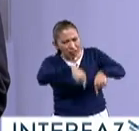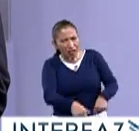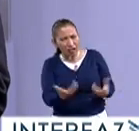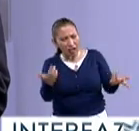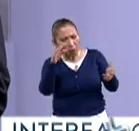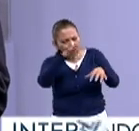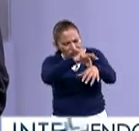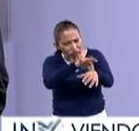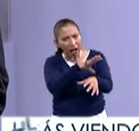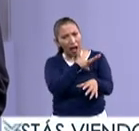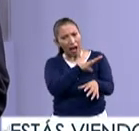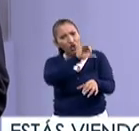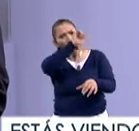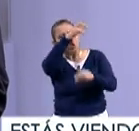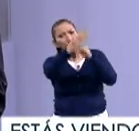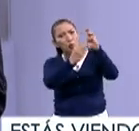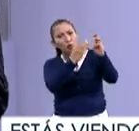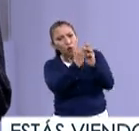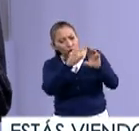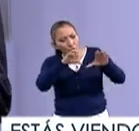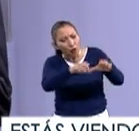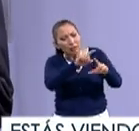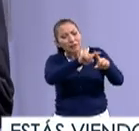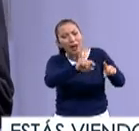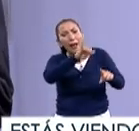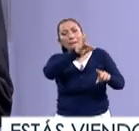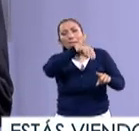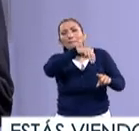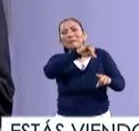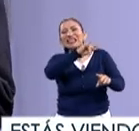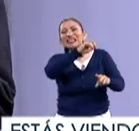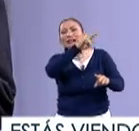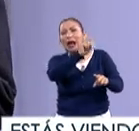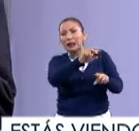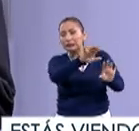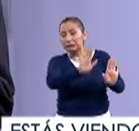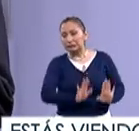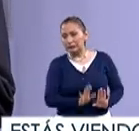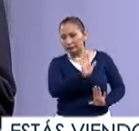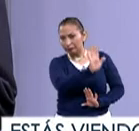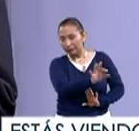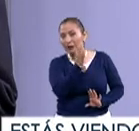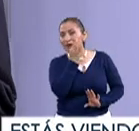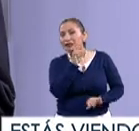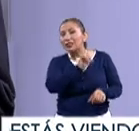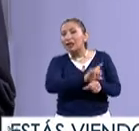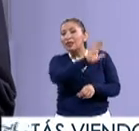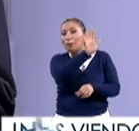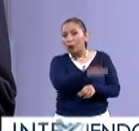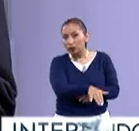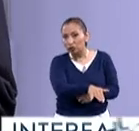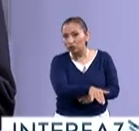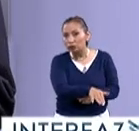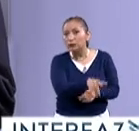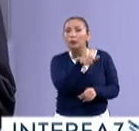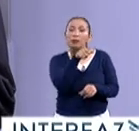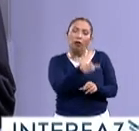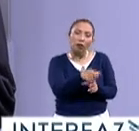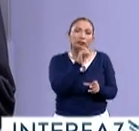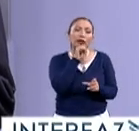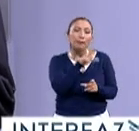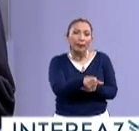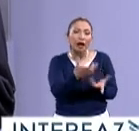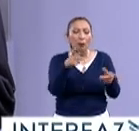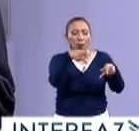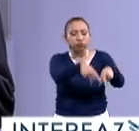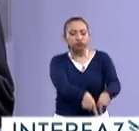mesoamericana. En esa perspectiva es la peculiaridad de la celebración del Día de Muertos o incluso de